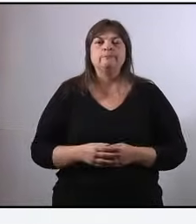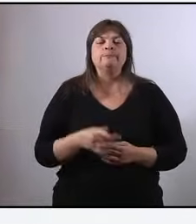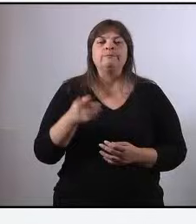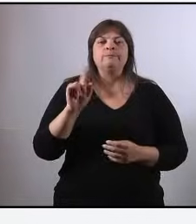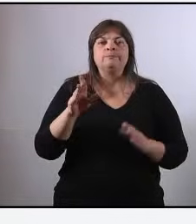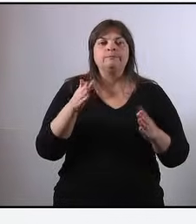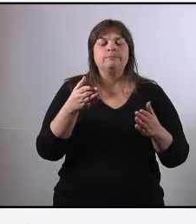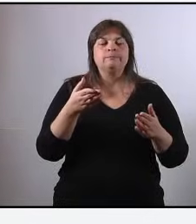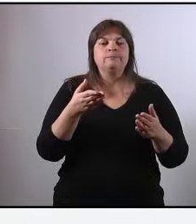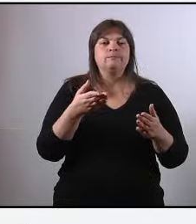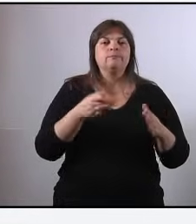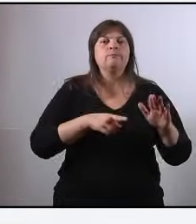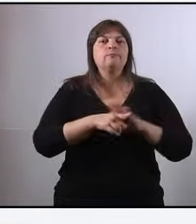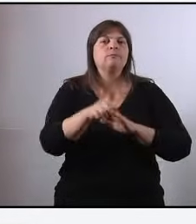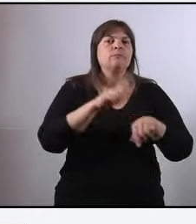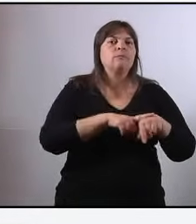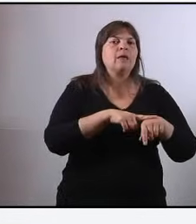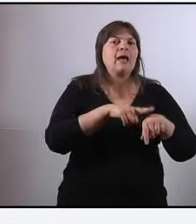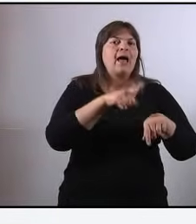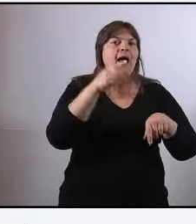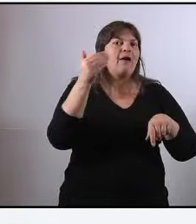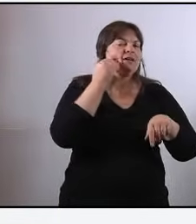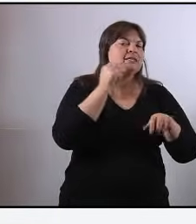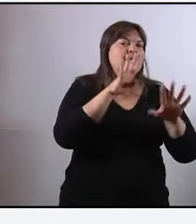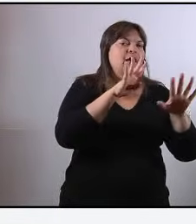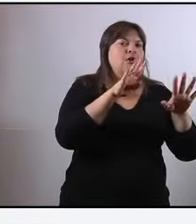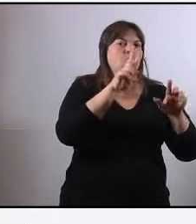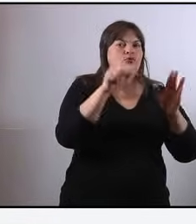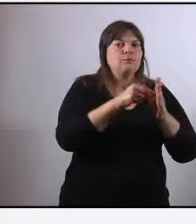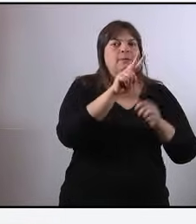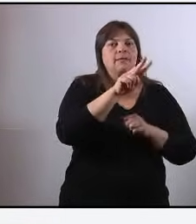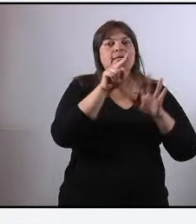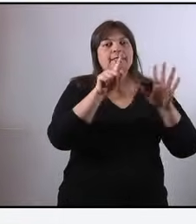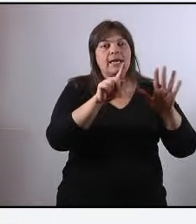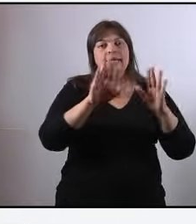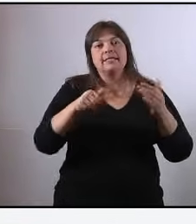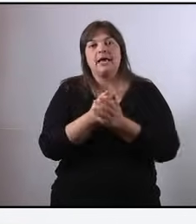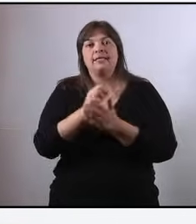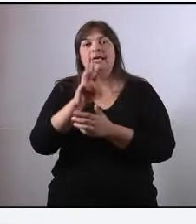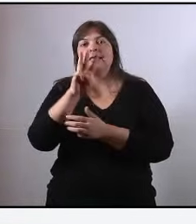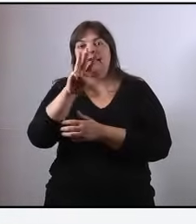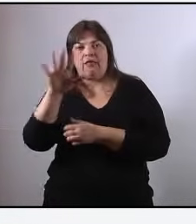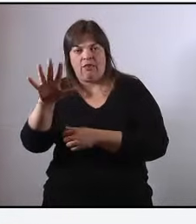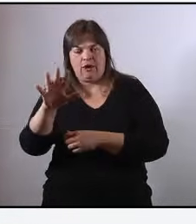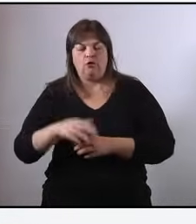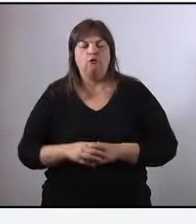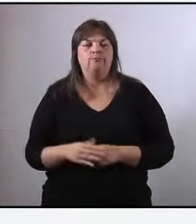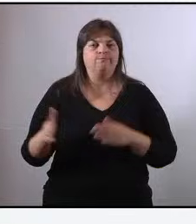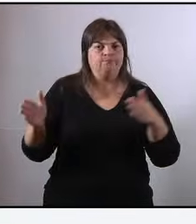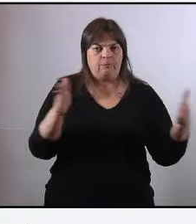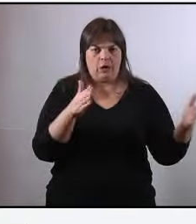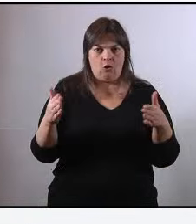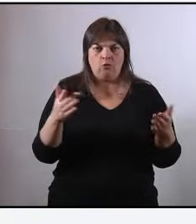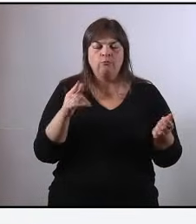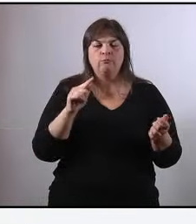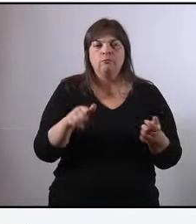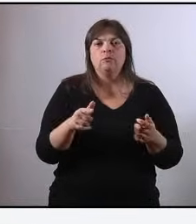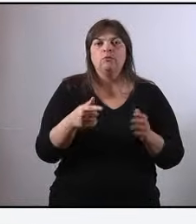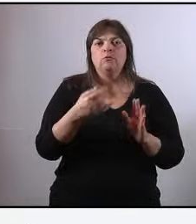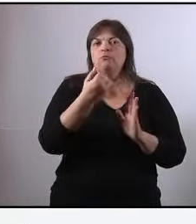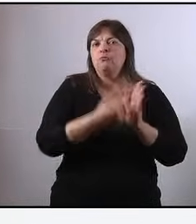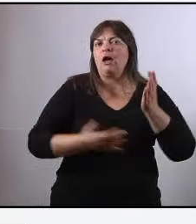a desarrollar entre el año 2026 y el año 2035. Contempla algunas de las